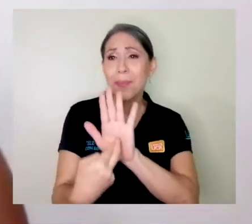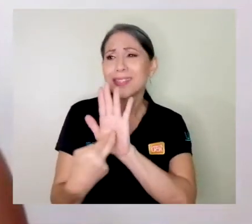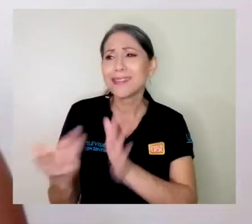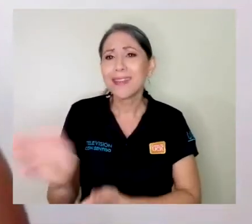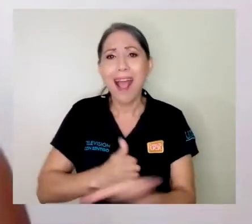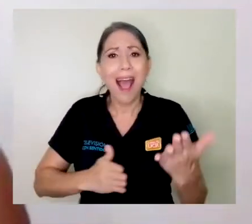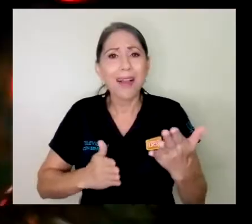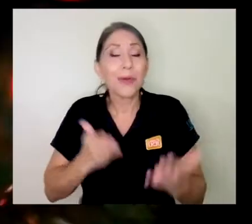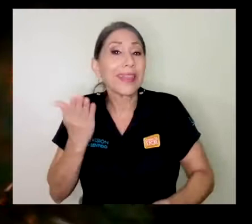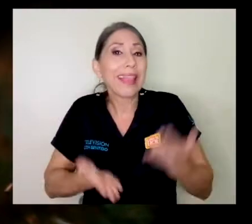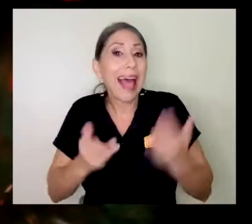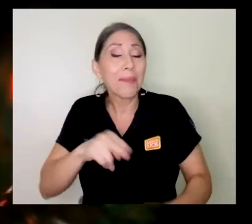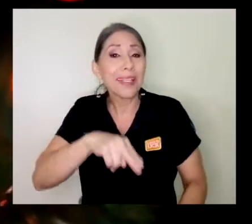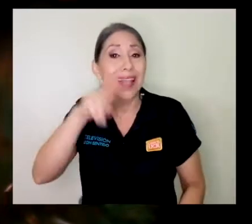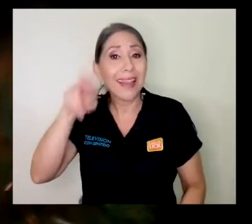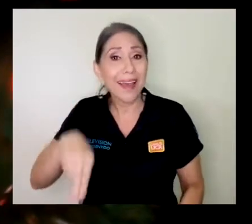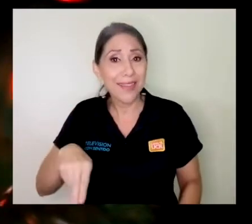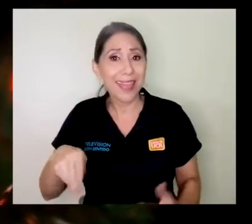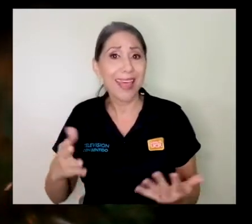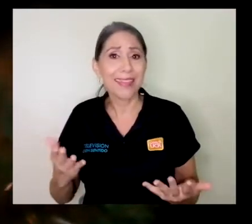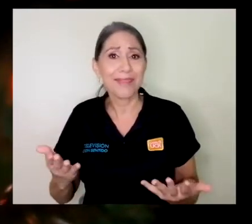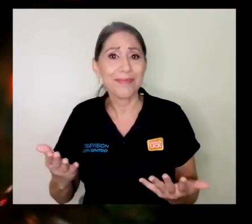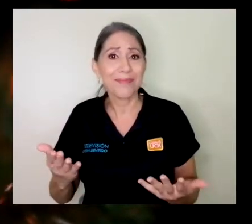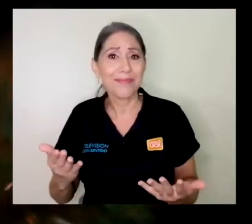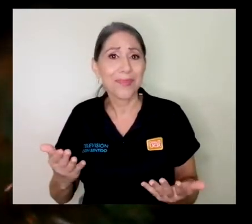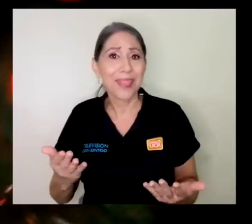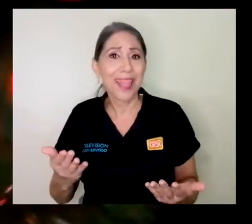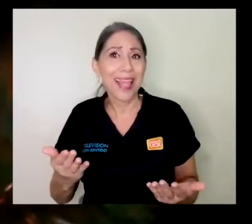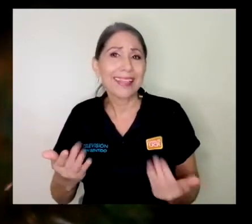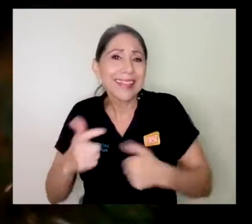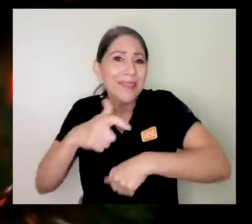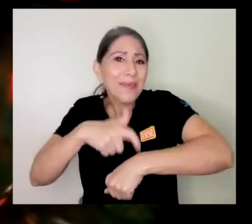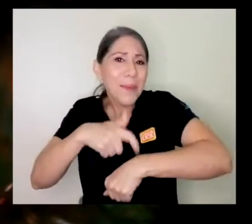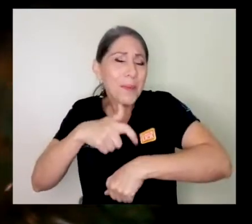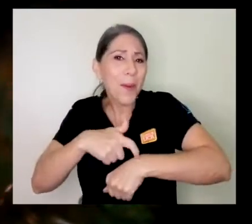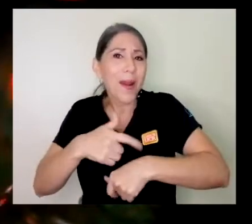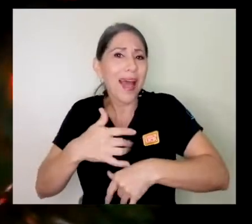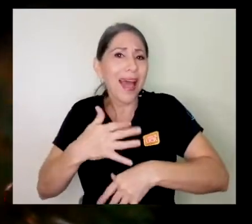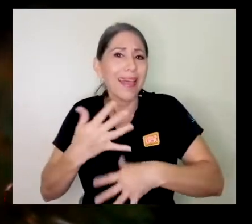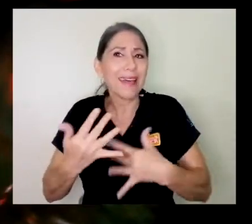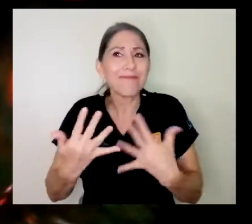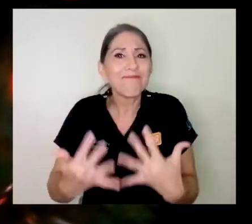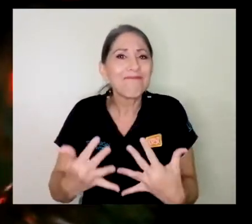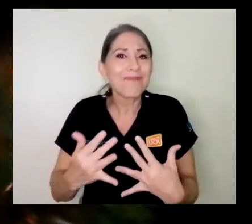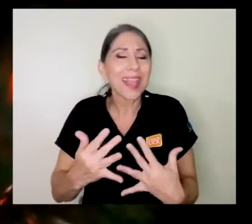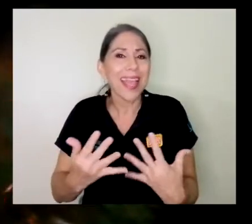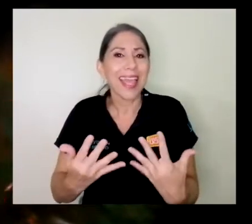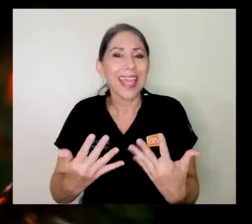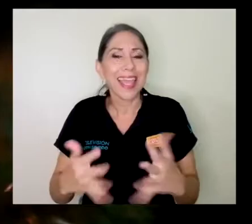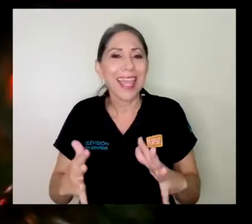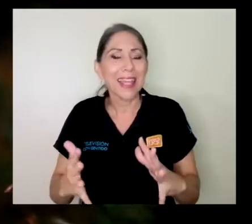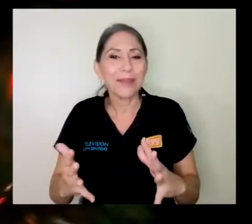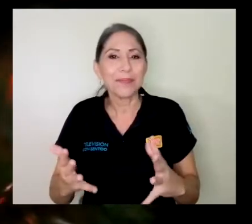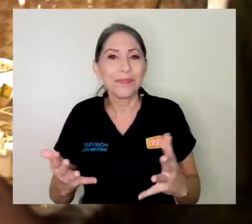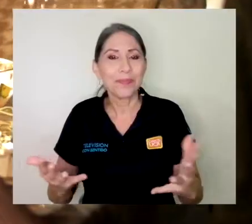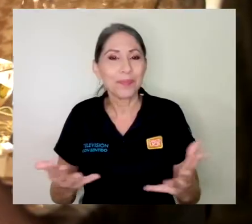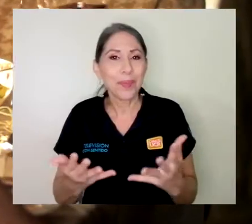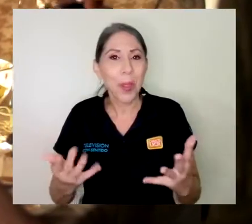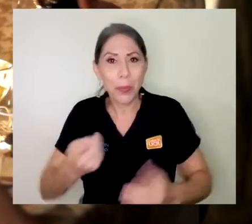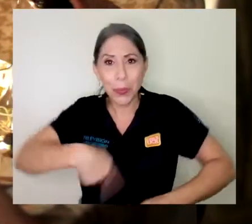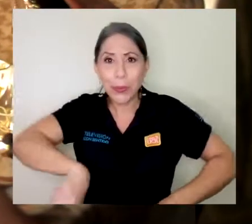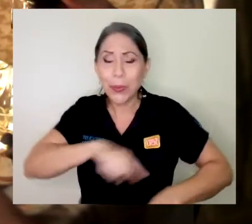representan algo, ¿verdad? Tal vez la Navidad es quizás la temporada, la época en la